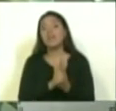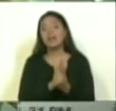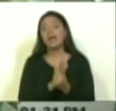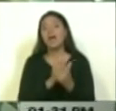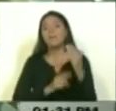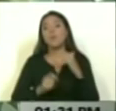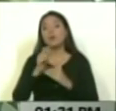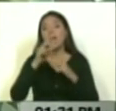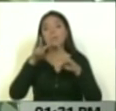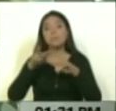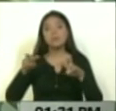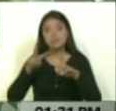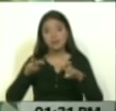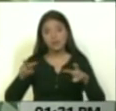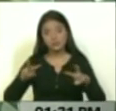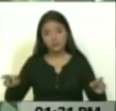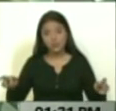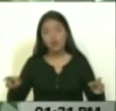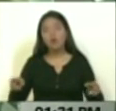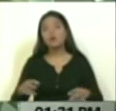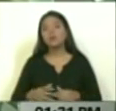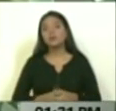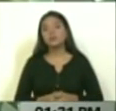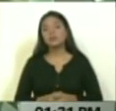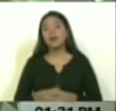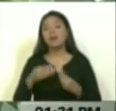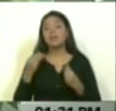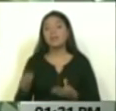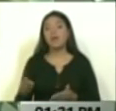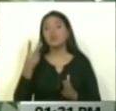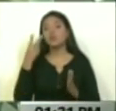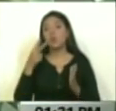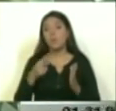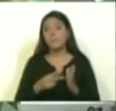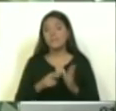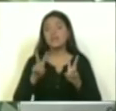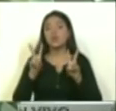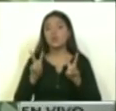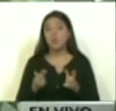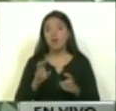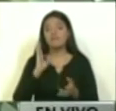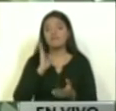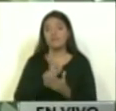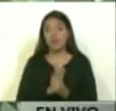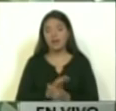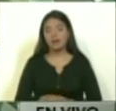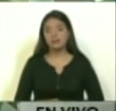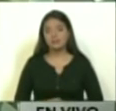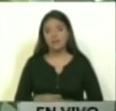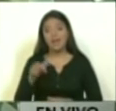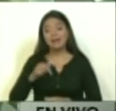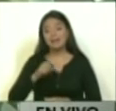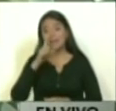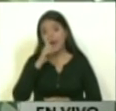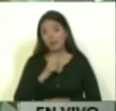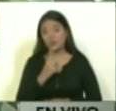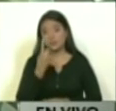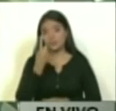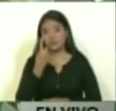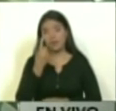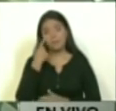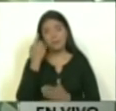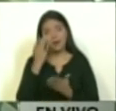e investigación, con el otorgamiento de 2.000 nuevas becas en este primer año para